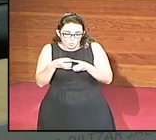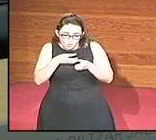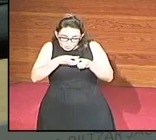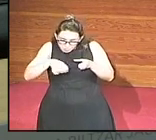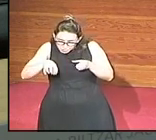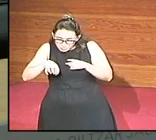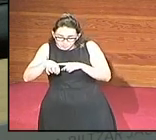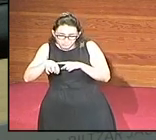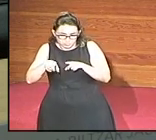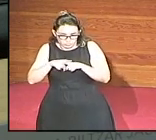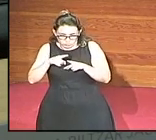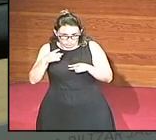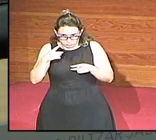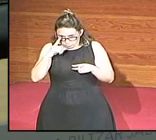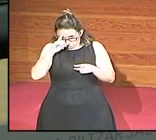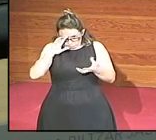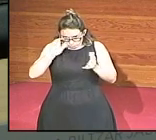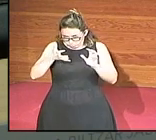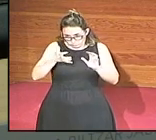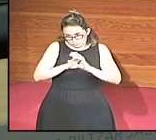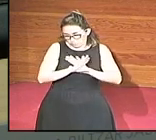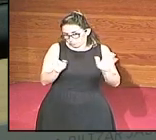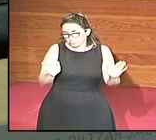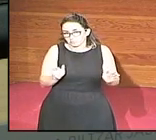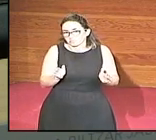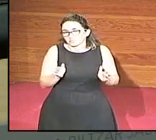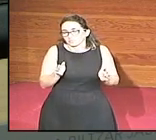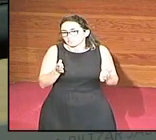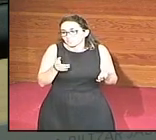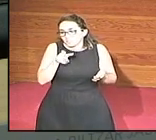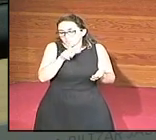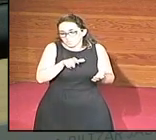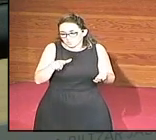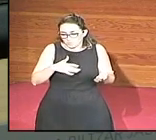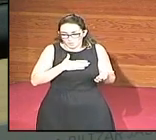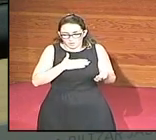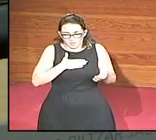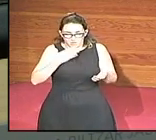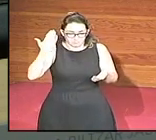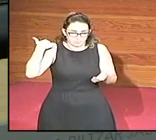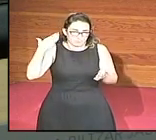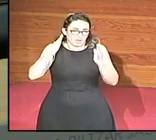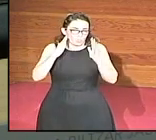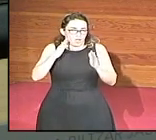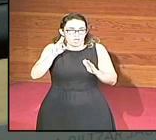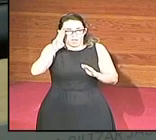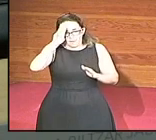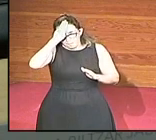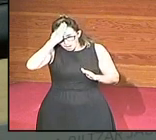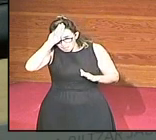son de enajenado mental, o sea, son de cuando los papas de las cruzadas, ¿vale?